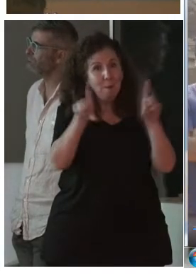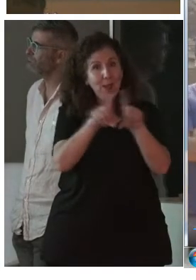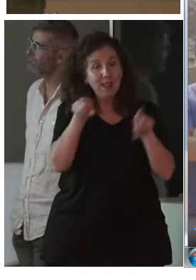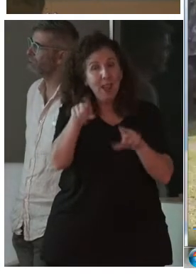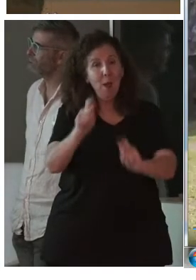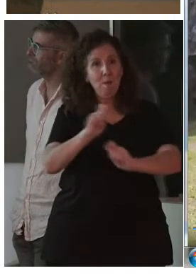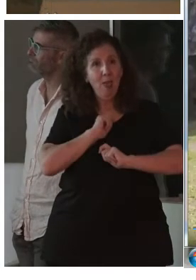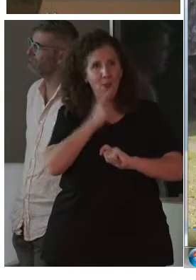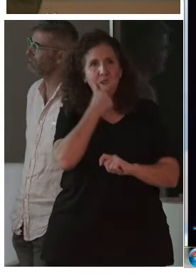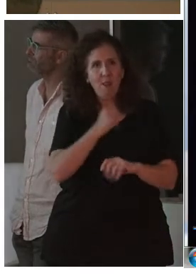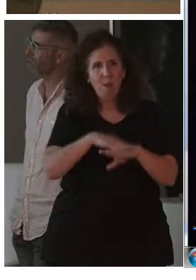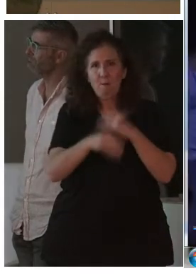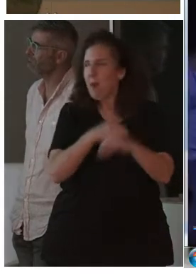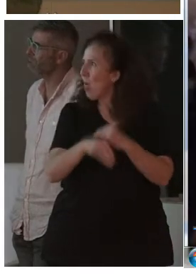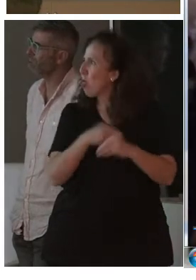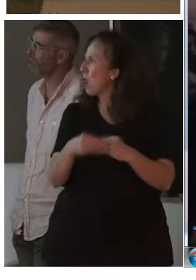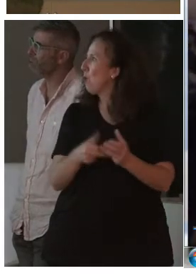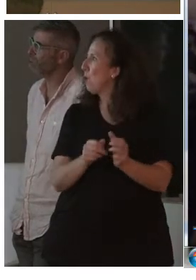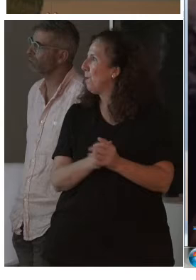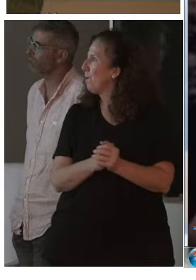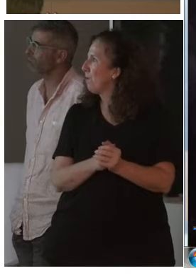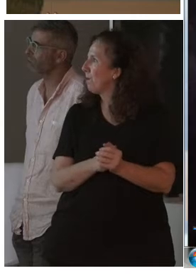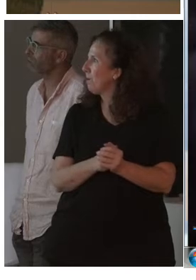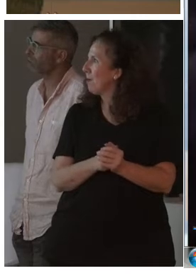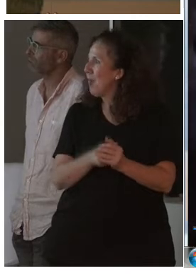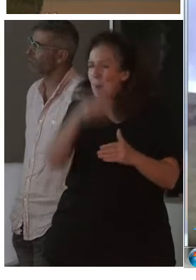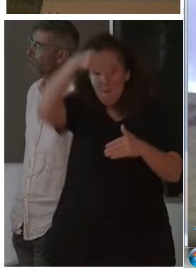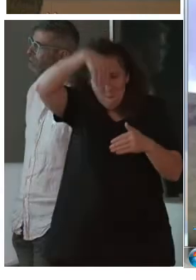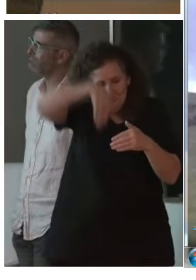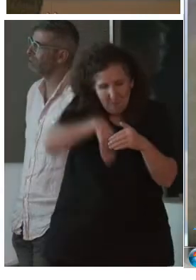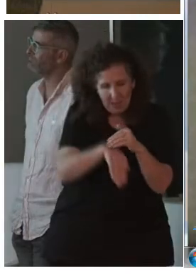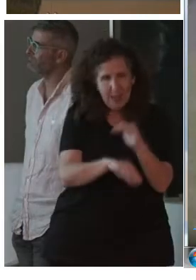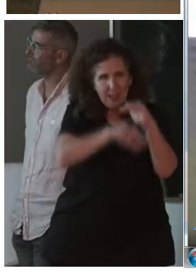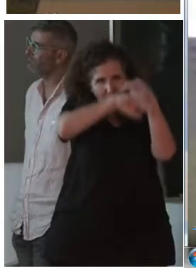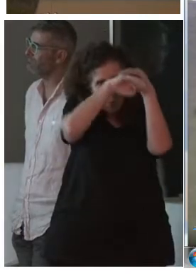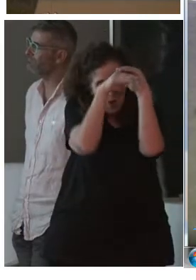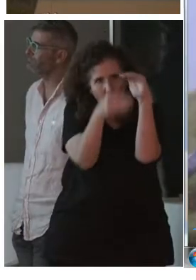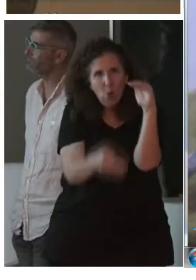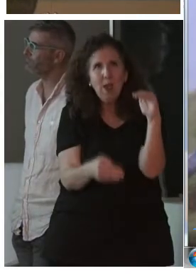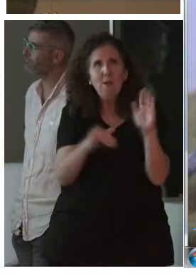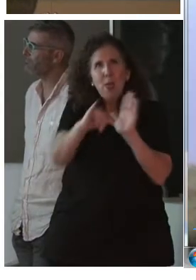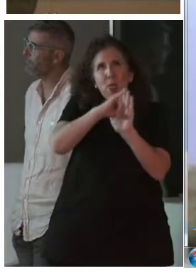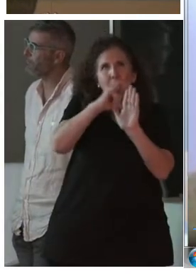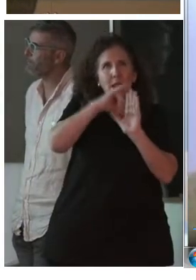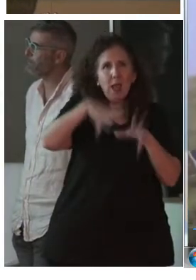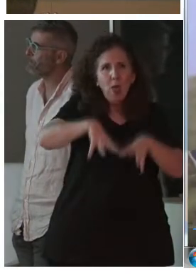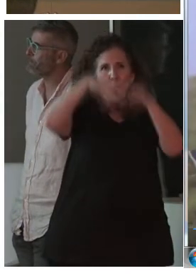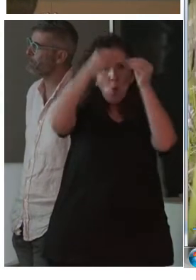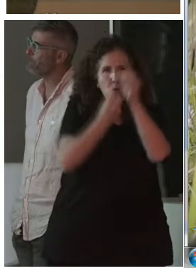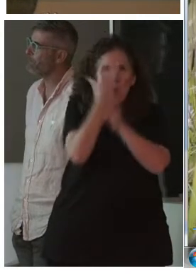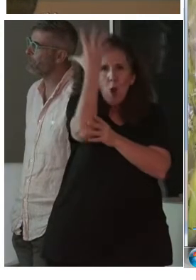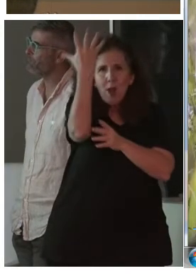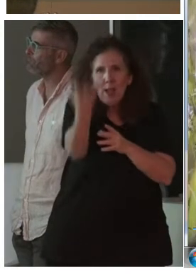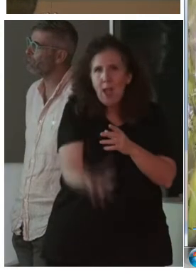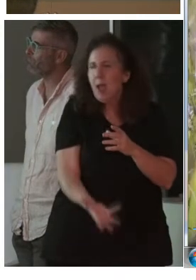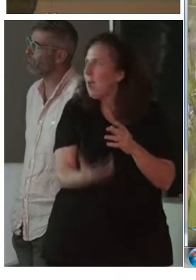Es meterse en cuevas hasta llegar a la cima de un volcán. El poder en verdad ayudarme a vivir esa experiencia al